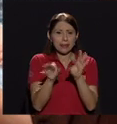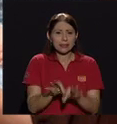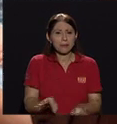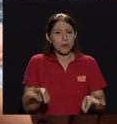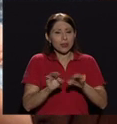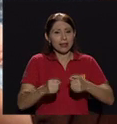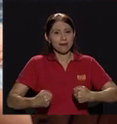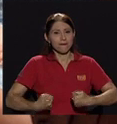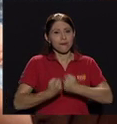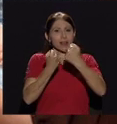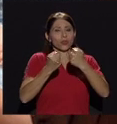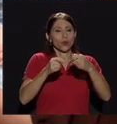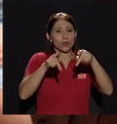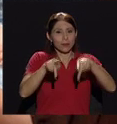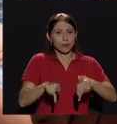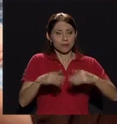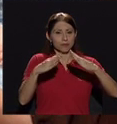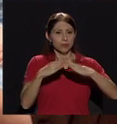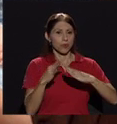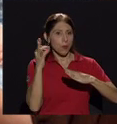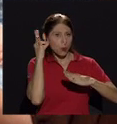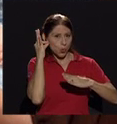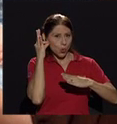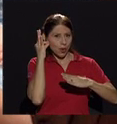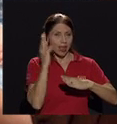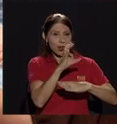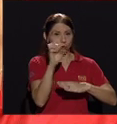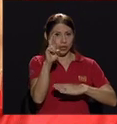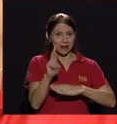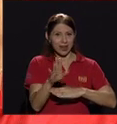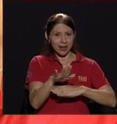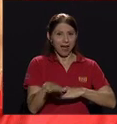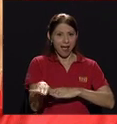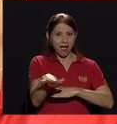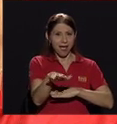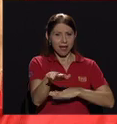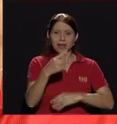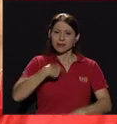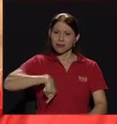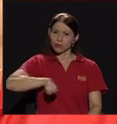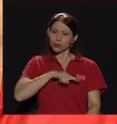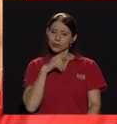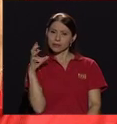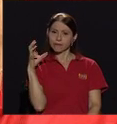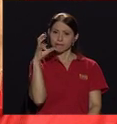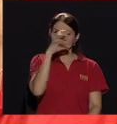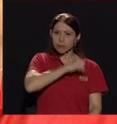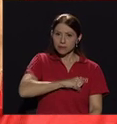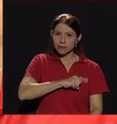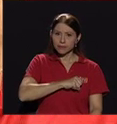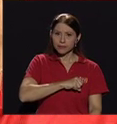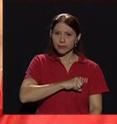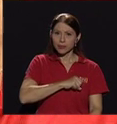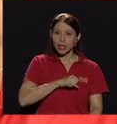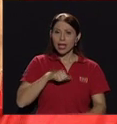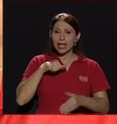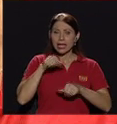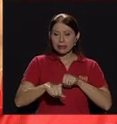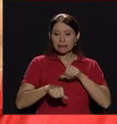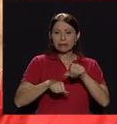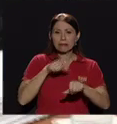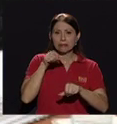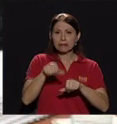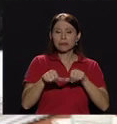más importante que tenemos las ciudadanas en Costa Rica es darnos cuenta de que la